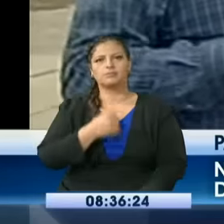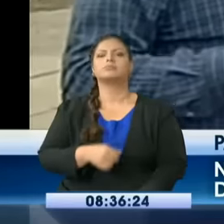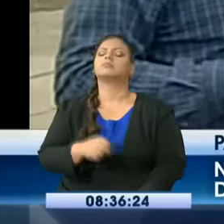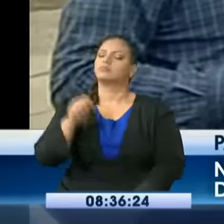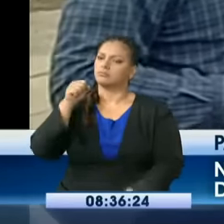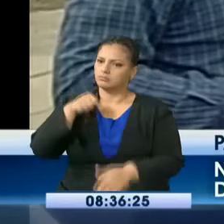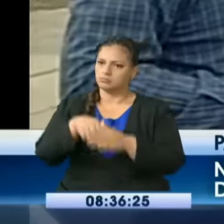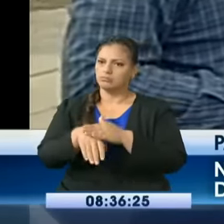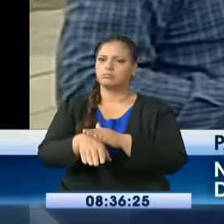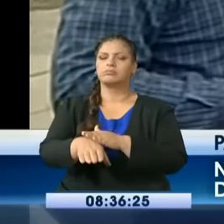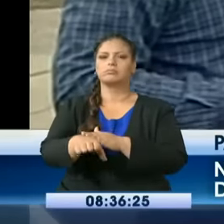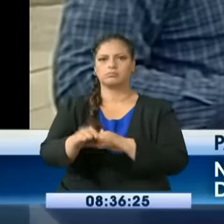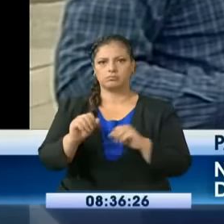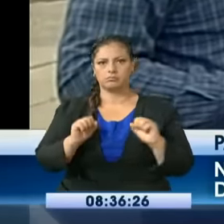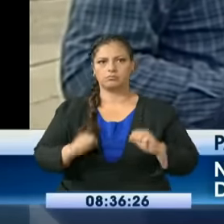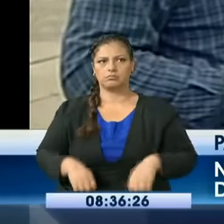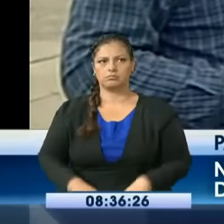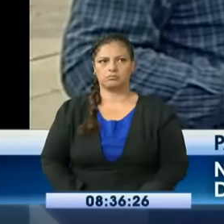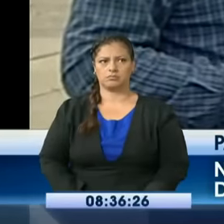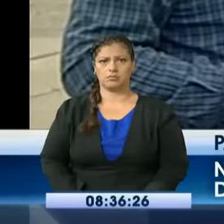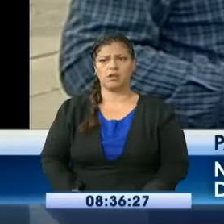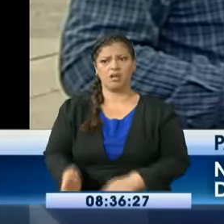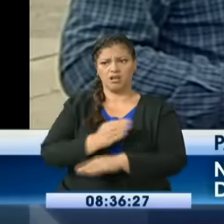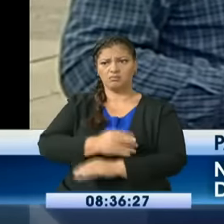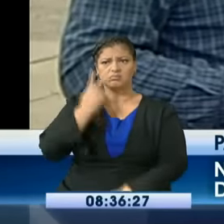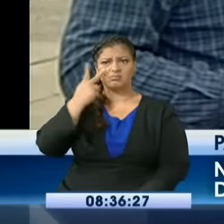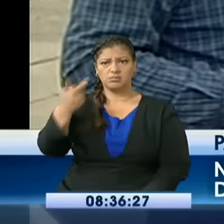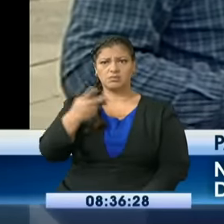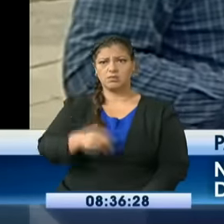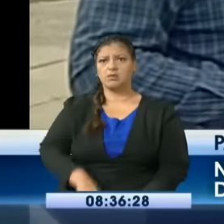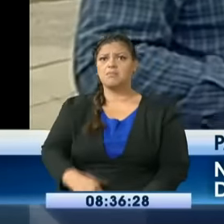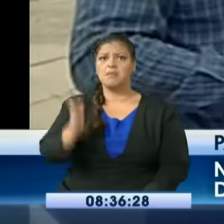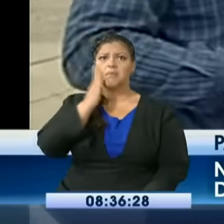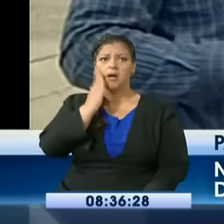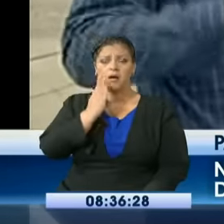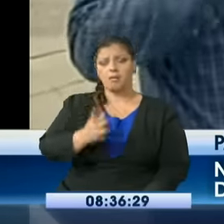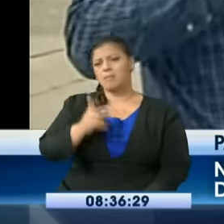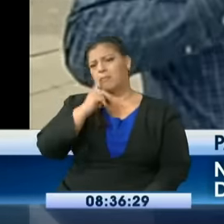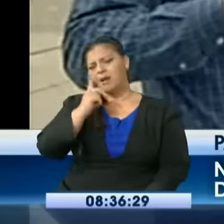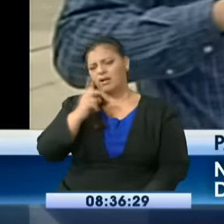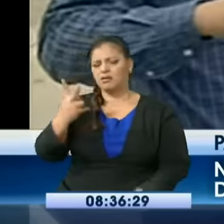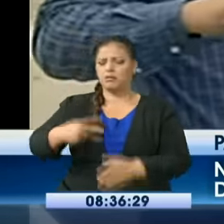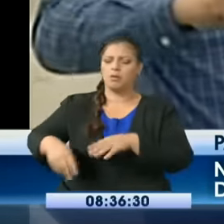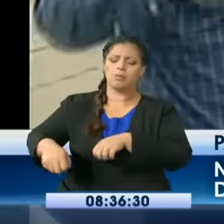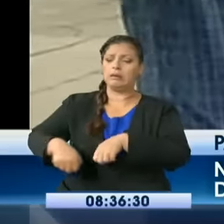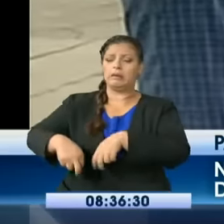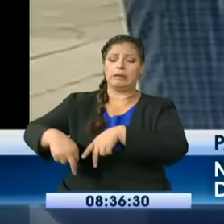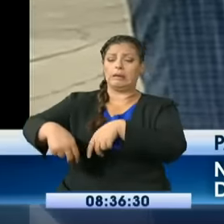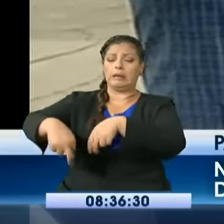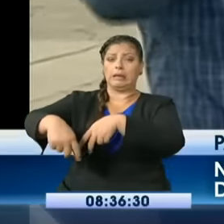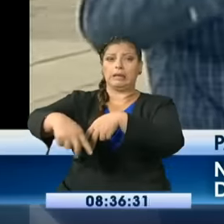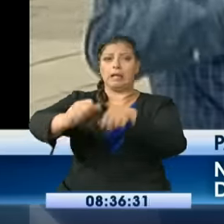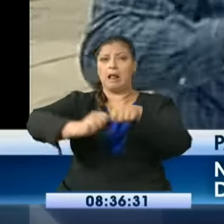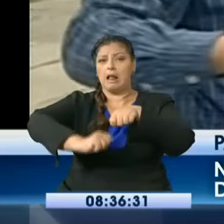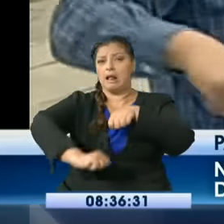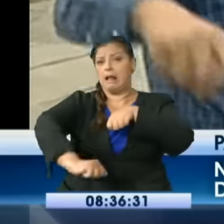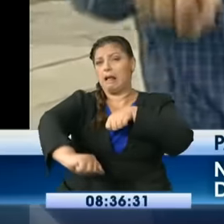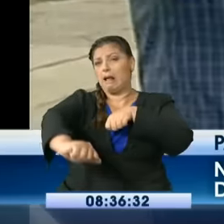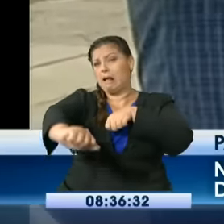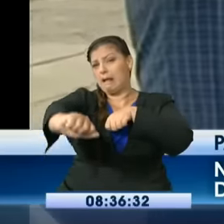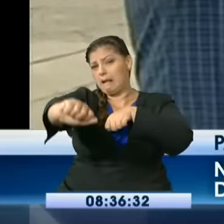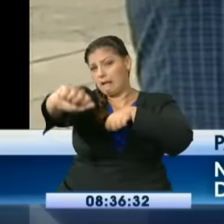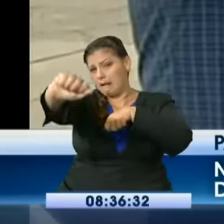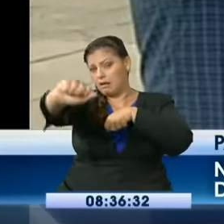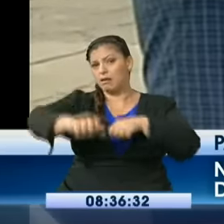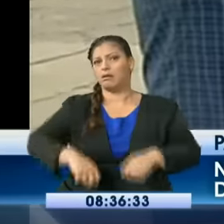Y de aquí ingresar más de 500 metros a pie. Una, dos. Ellos no se fijan también el caos vehicular que se hace la